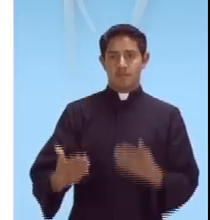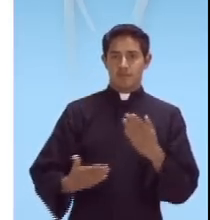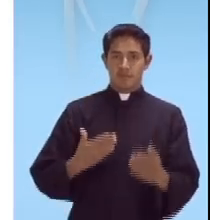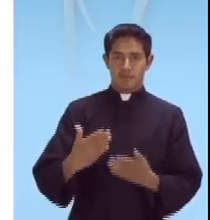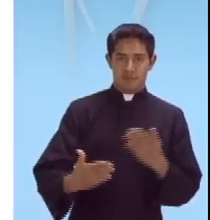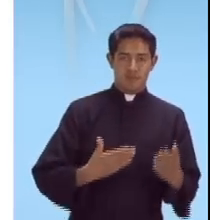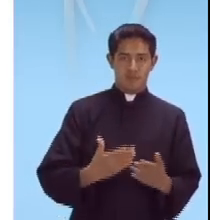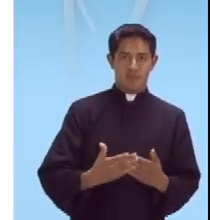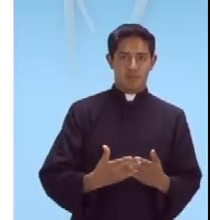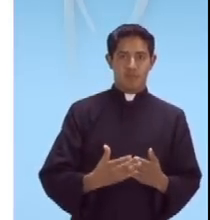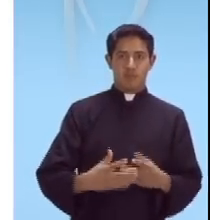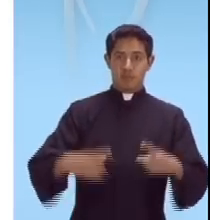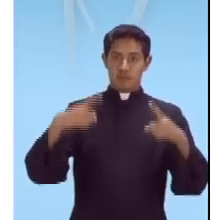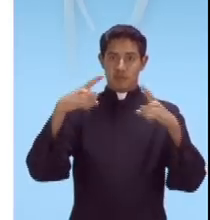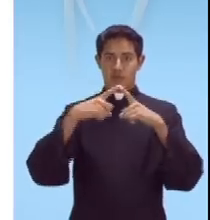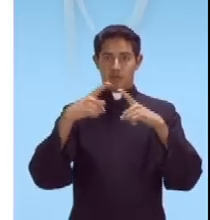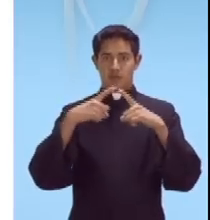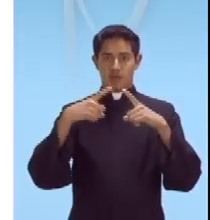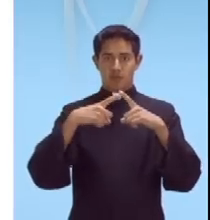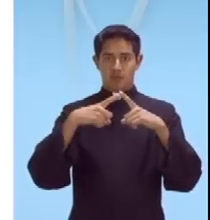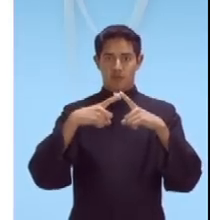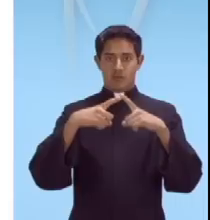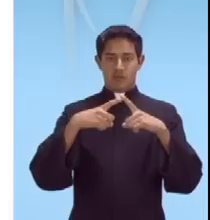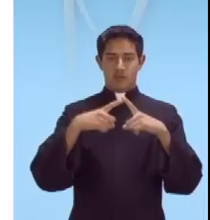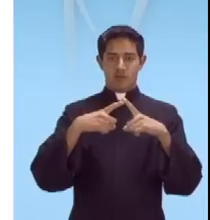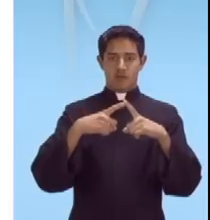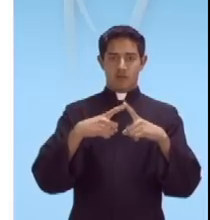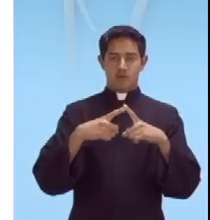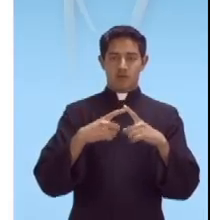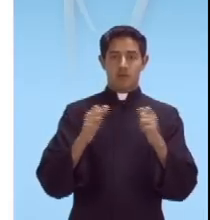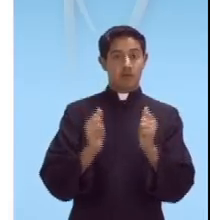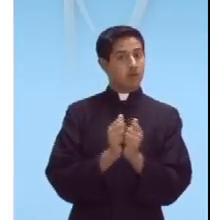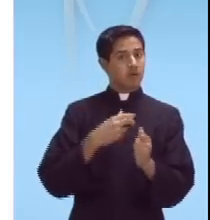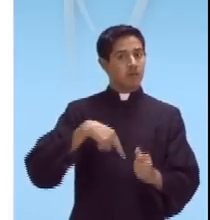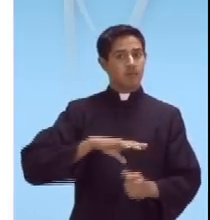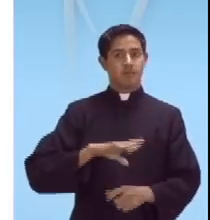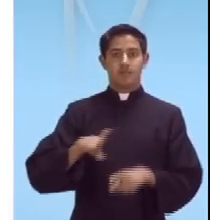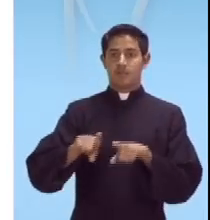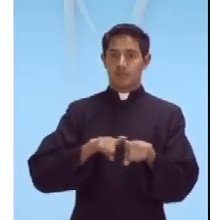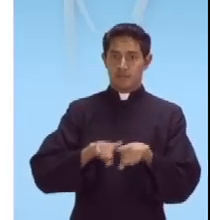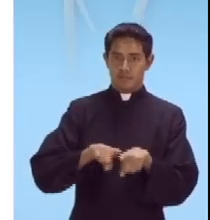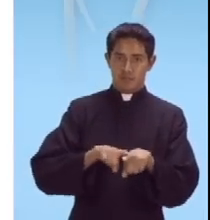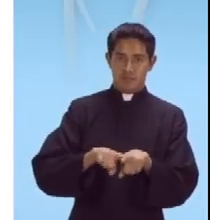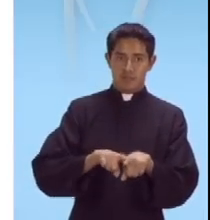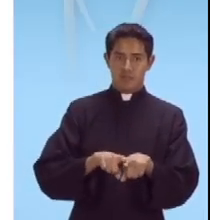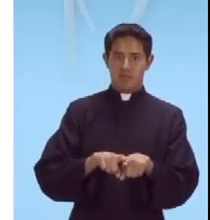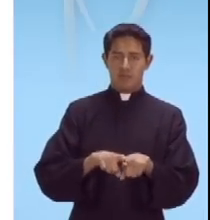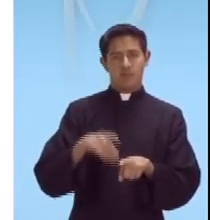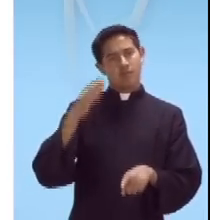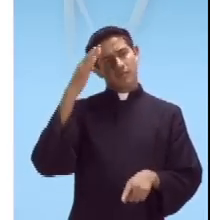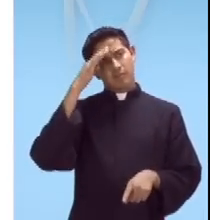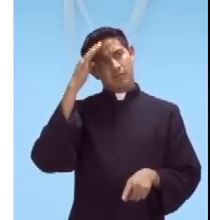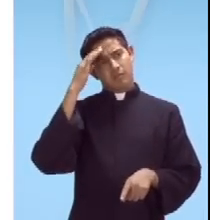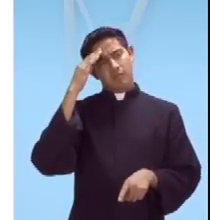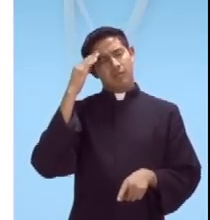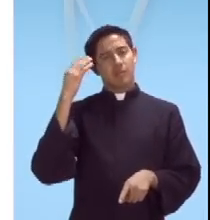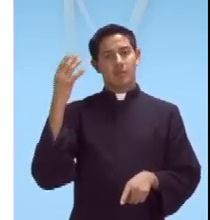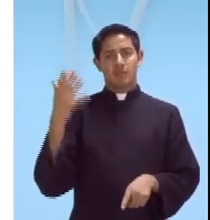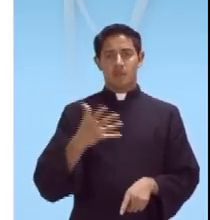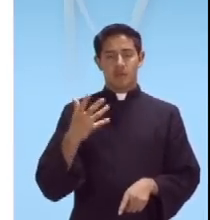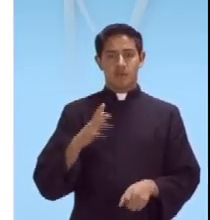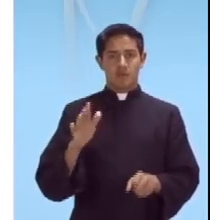por medio de los hermanos, realmente lo hacemos porque nos nace del corazón, del corazón,